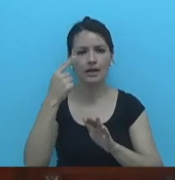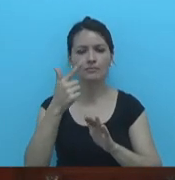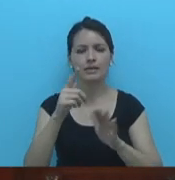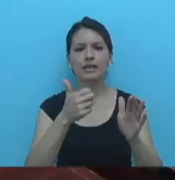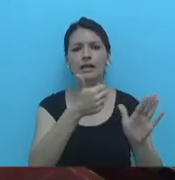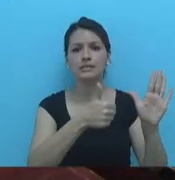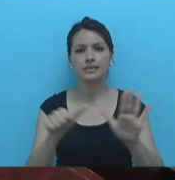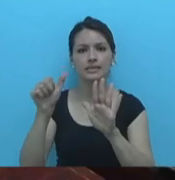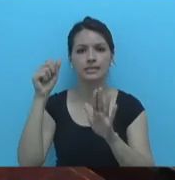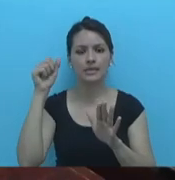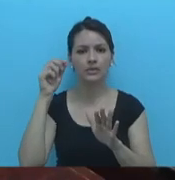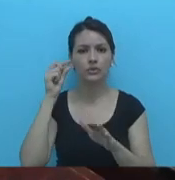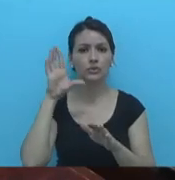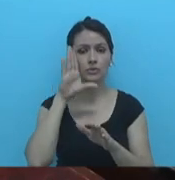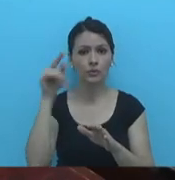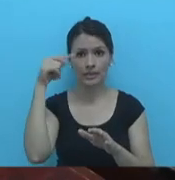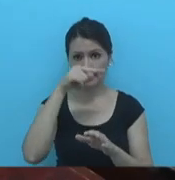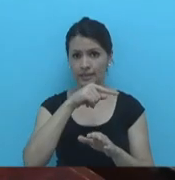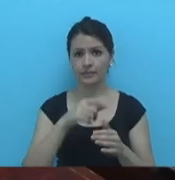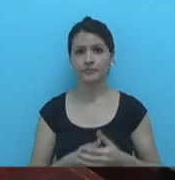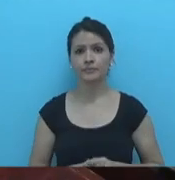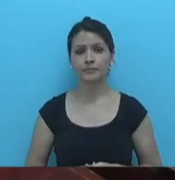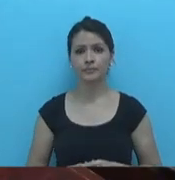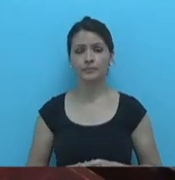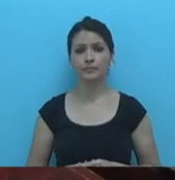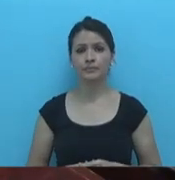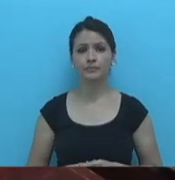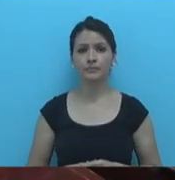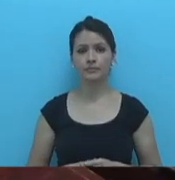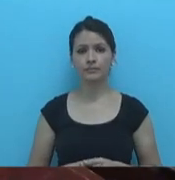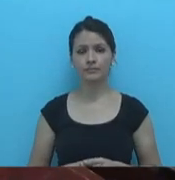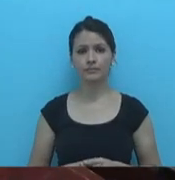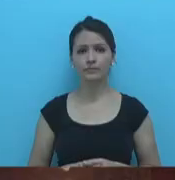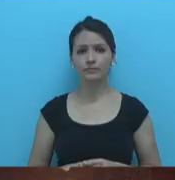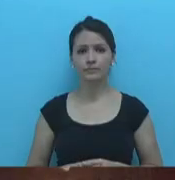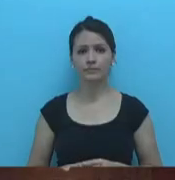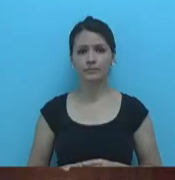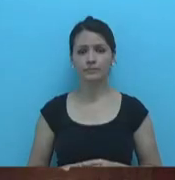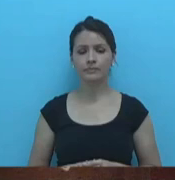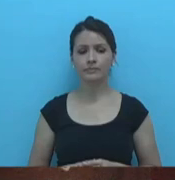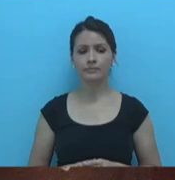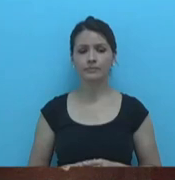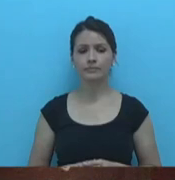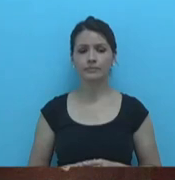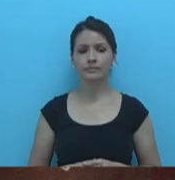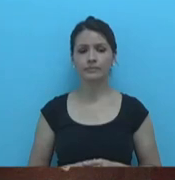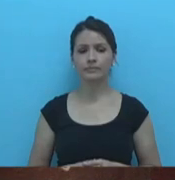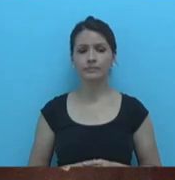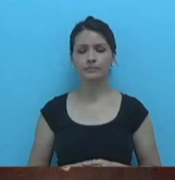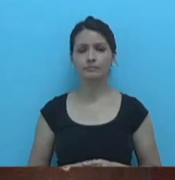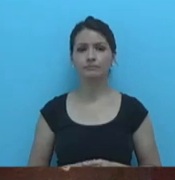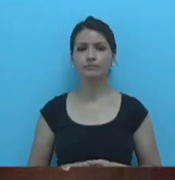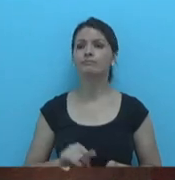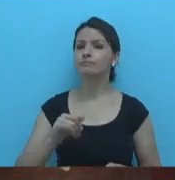26.657. Bien, a votación el tratamiento sobre tablas, aprobado. Diputado Gen, tiene usted la palabra. Sí, gracias, señor presidente. Tal cual lo